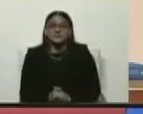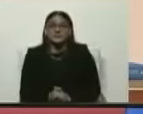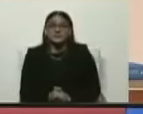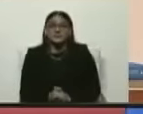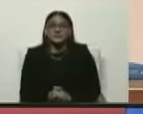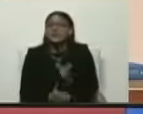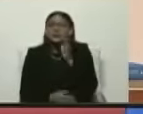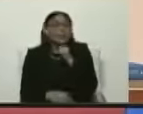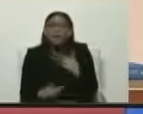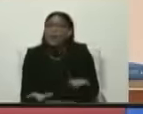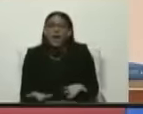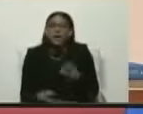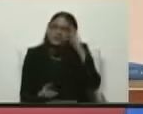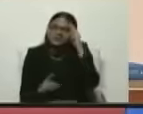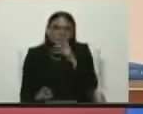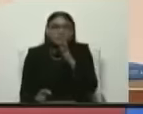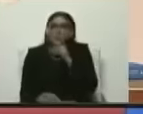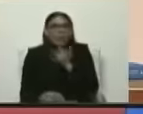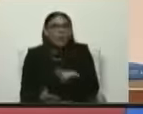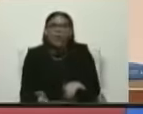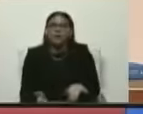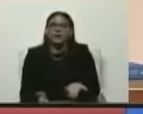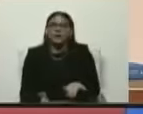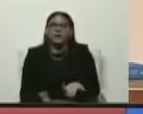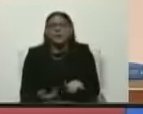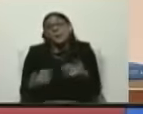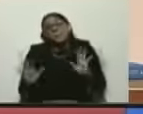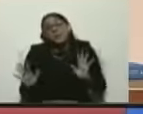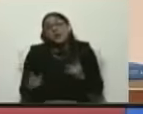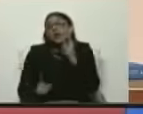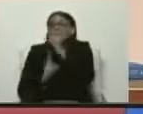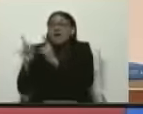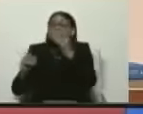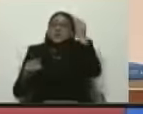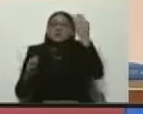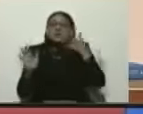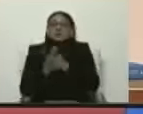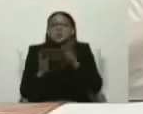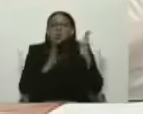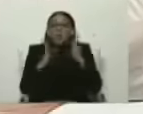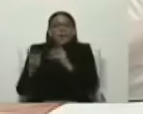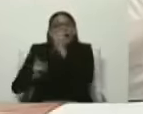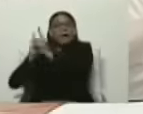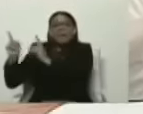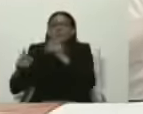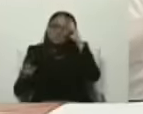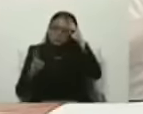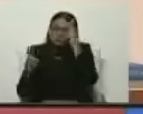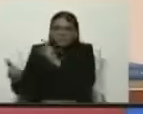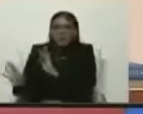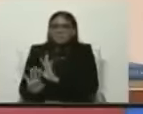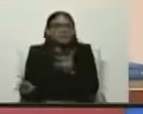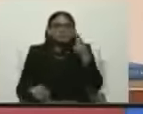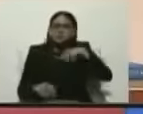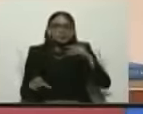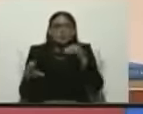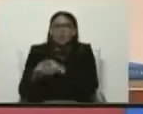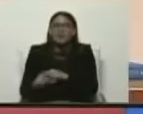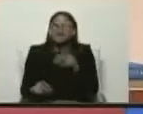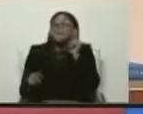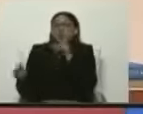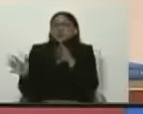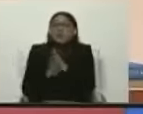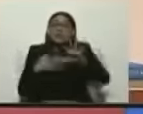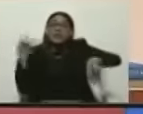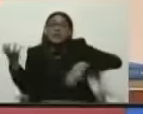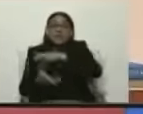Cero arraigo. Pero bueno, ese es el mundo de las organizaciones, pues. Y ahí se ve el desastre. Es